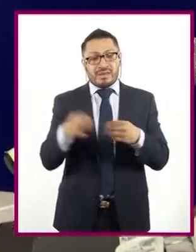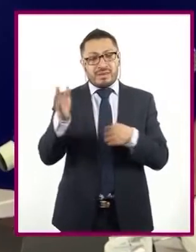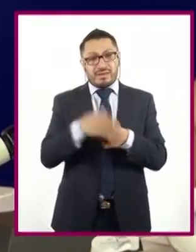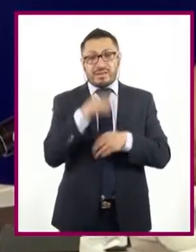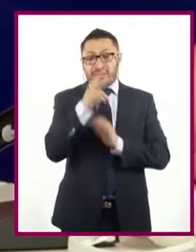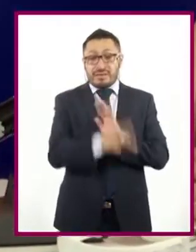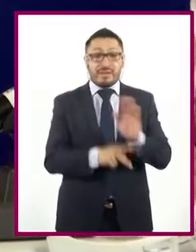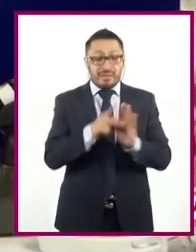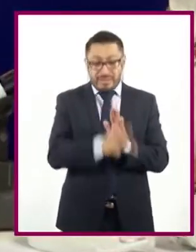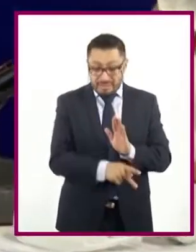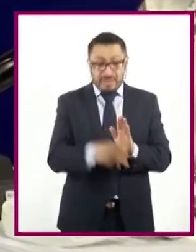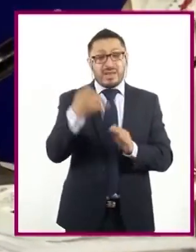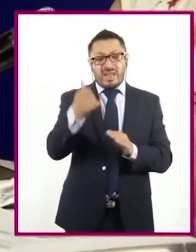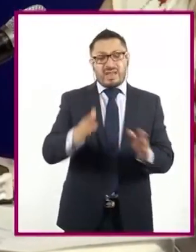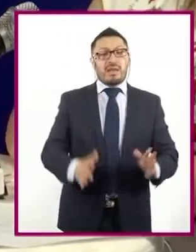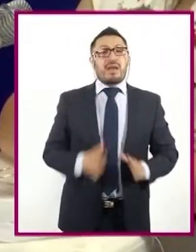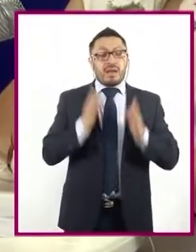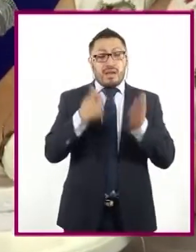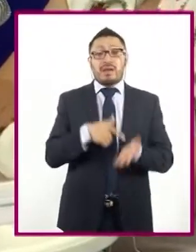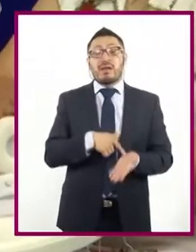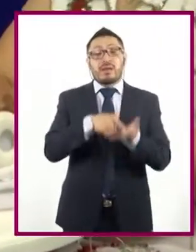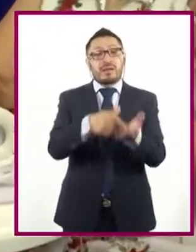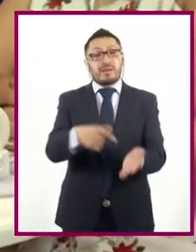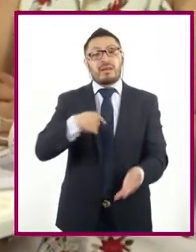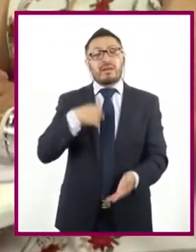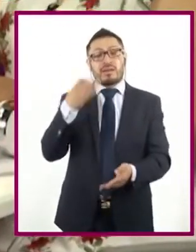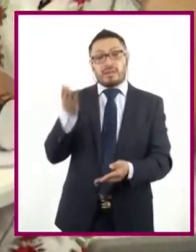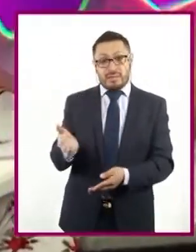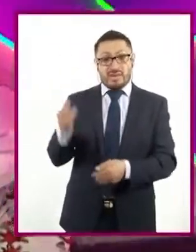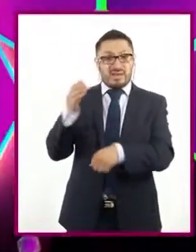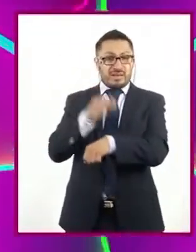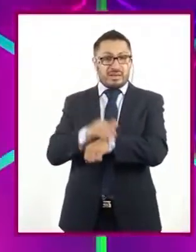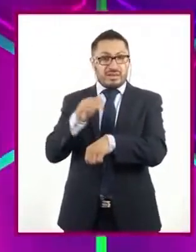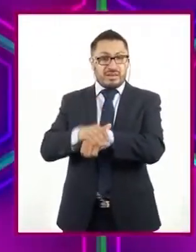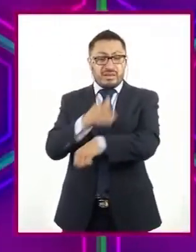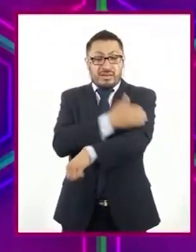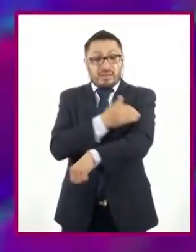Y la sorpresa que te tengo es que le pedí a Xin-Jin que nos ayude.